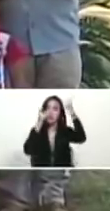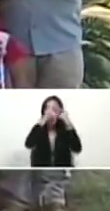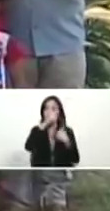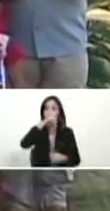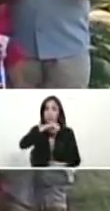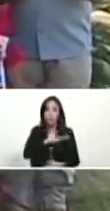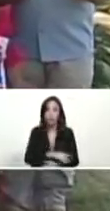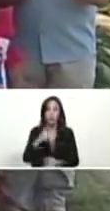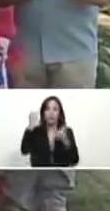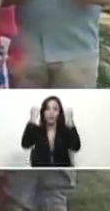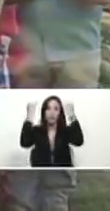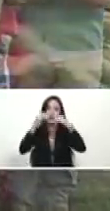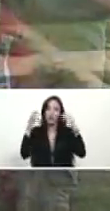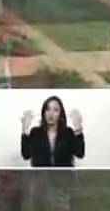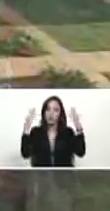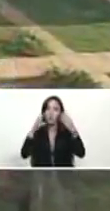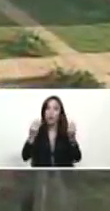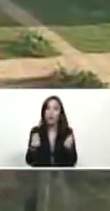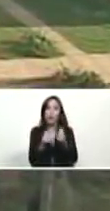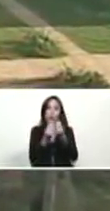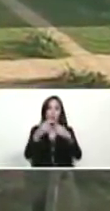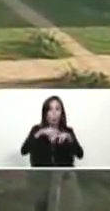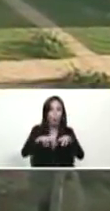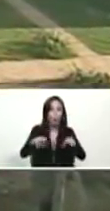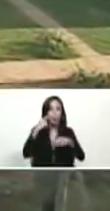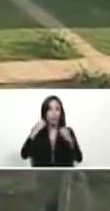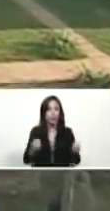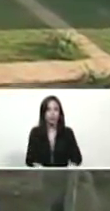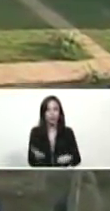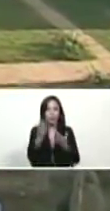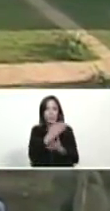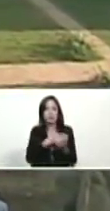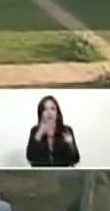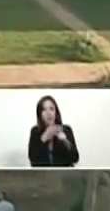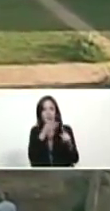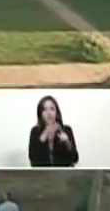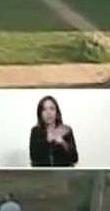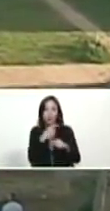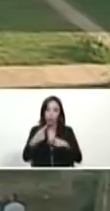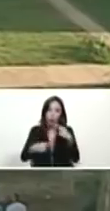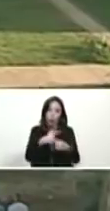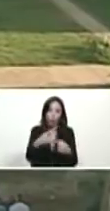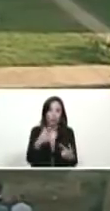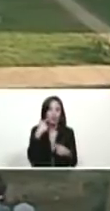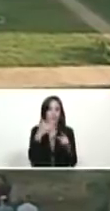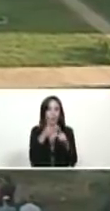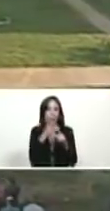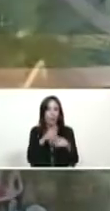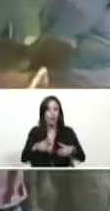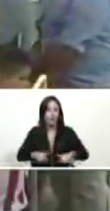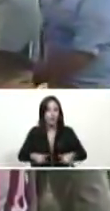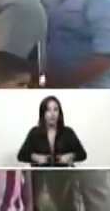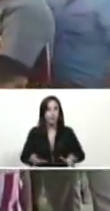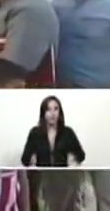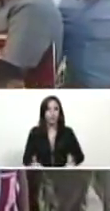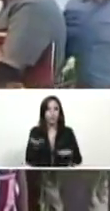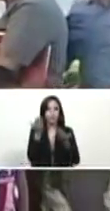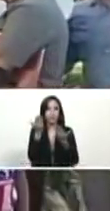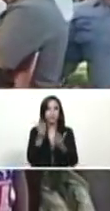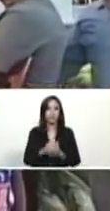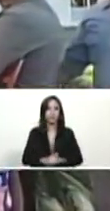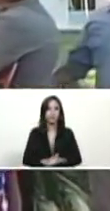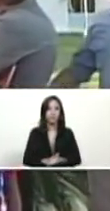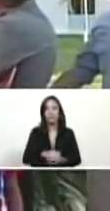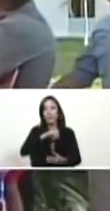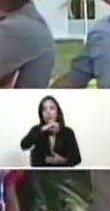Y permitamos aquí con los niños de la patria, por los que estamos batallando y construyendo. Venga, niños, vamos a develar la